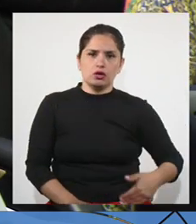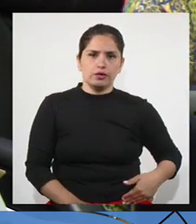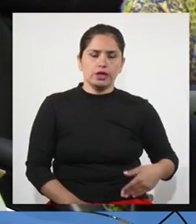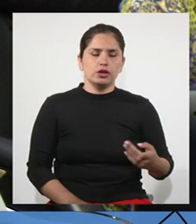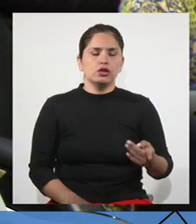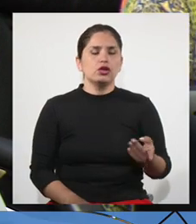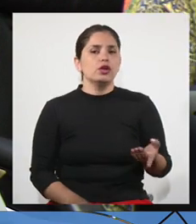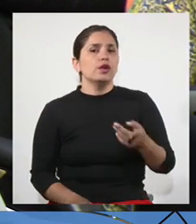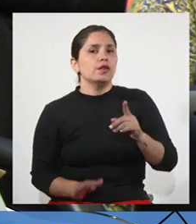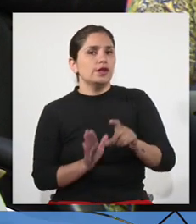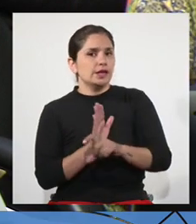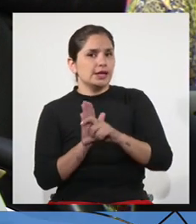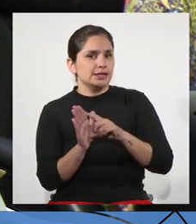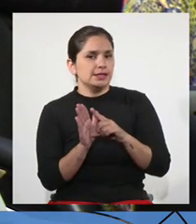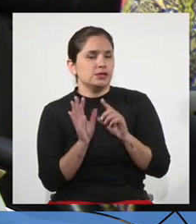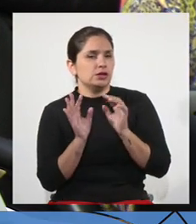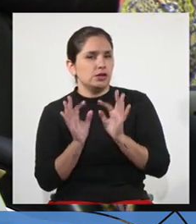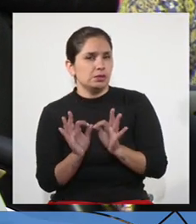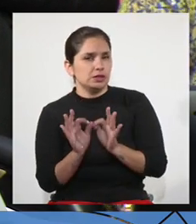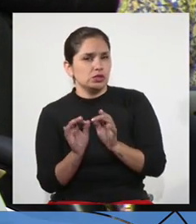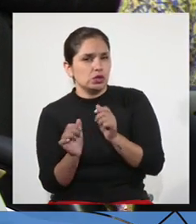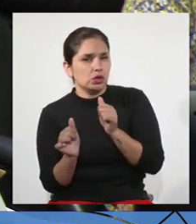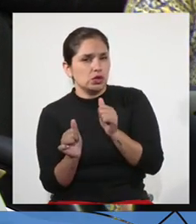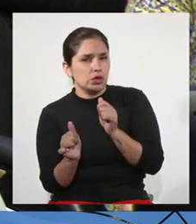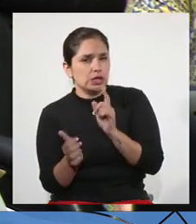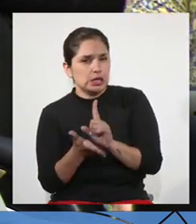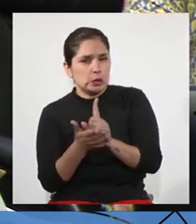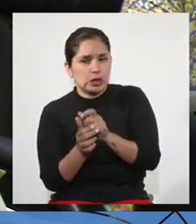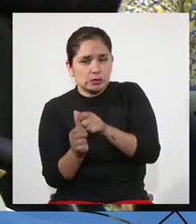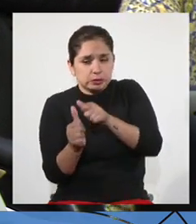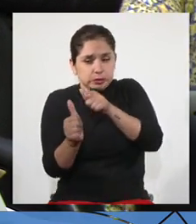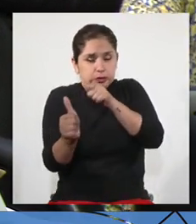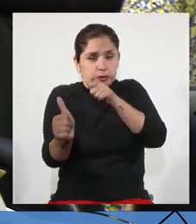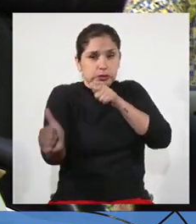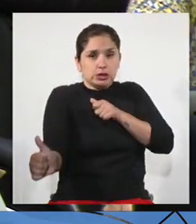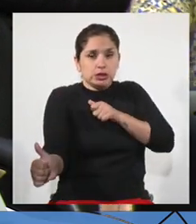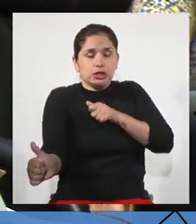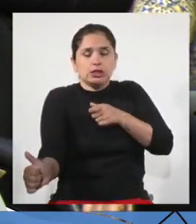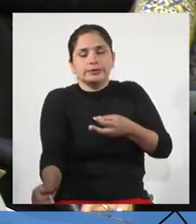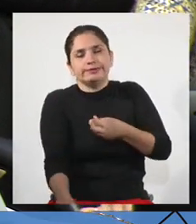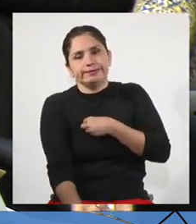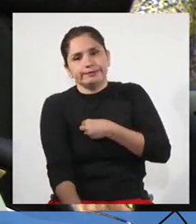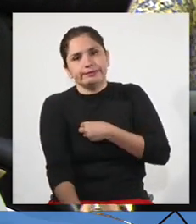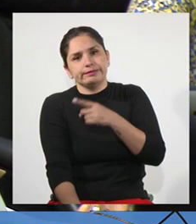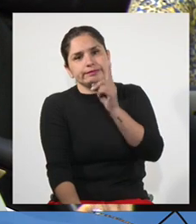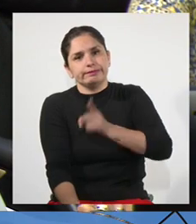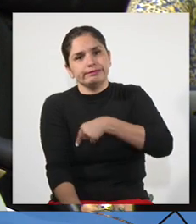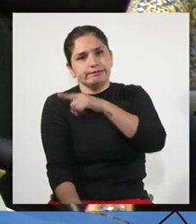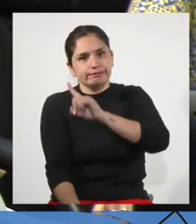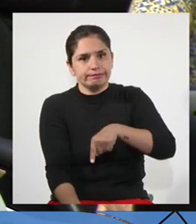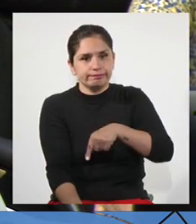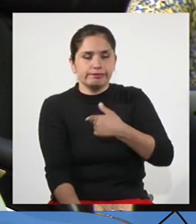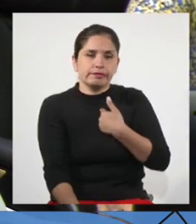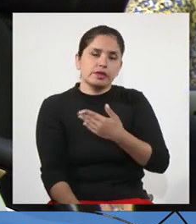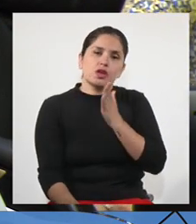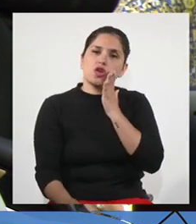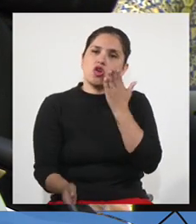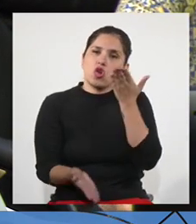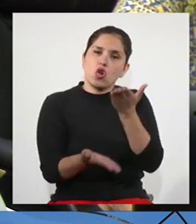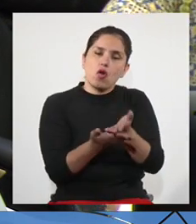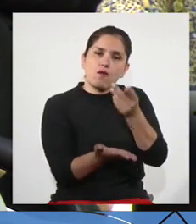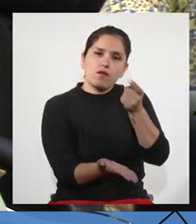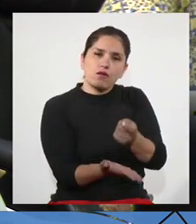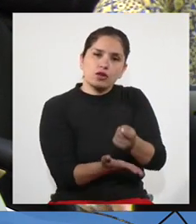la asignación especial de zonas extremas, lamentablemente esto se cancela y los bonos son pagados